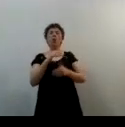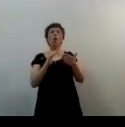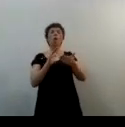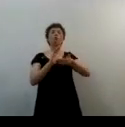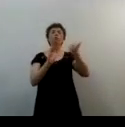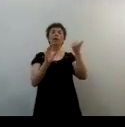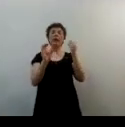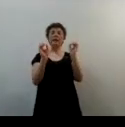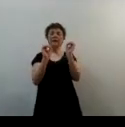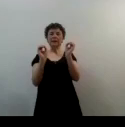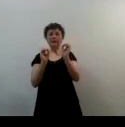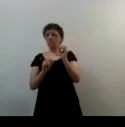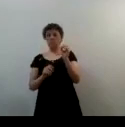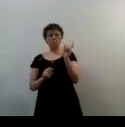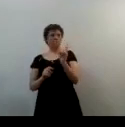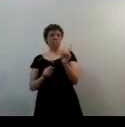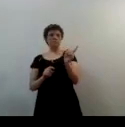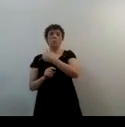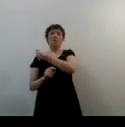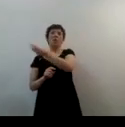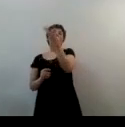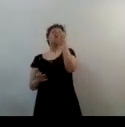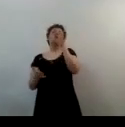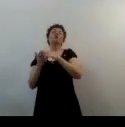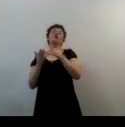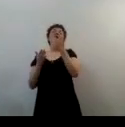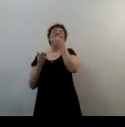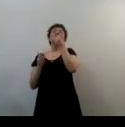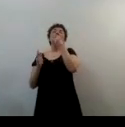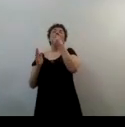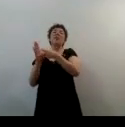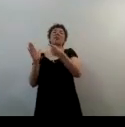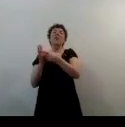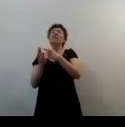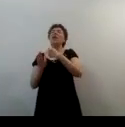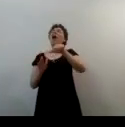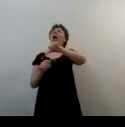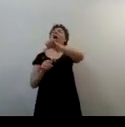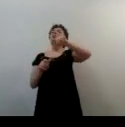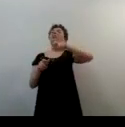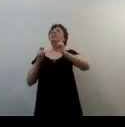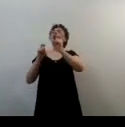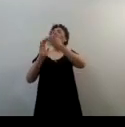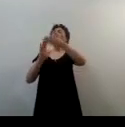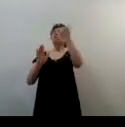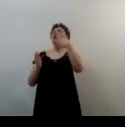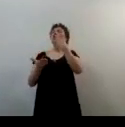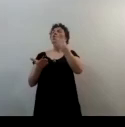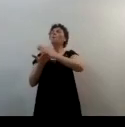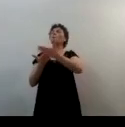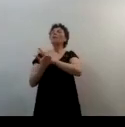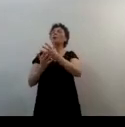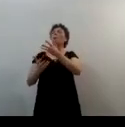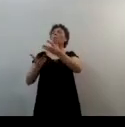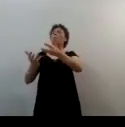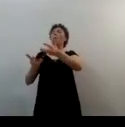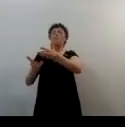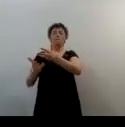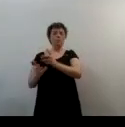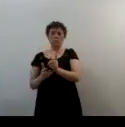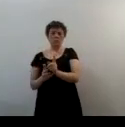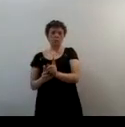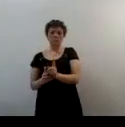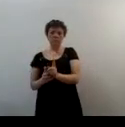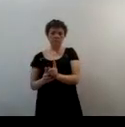una recomendación que os han podido hacer alguna vez en una dieta hipocalórica de fuera aceite de oliva, todo plancha, vapor, pues eso a nivel metabólico es peor. Así